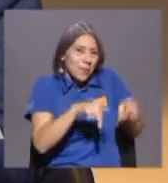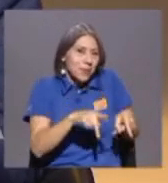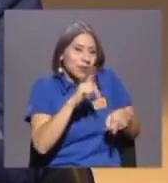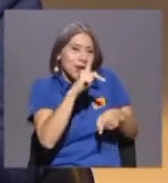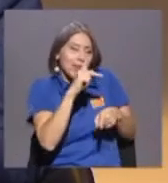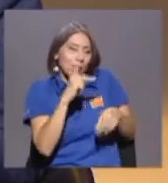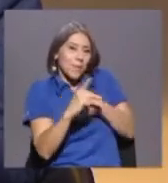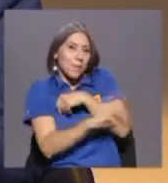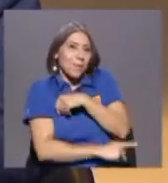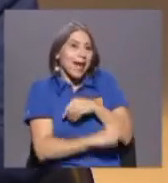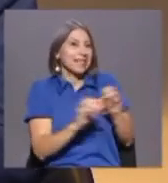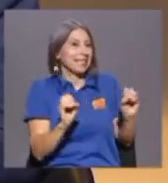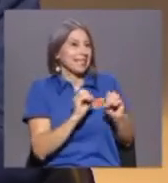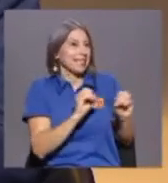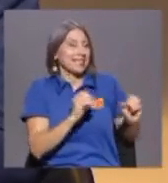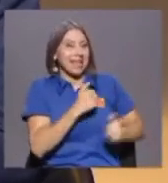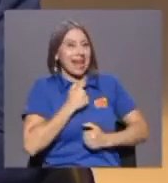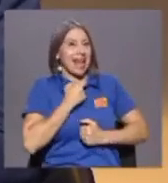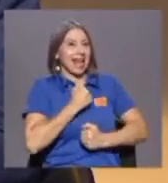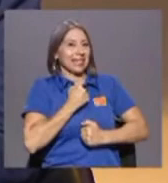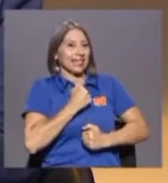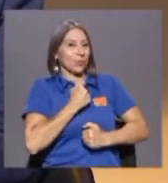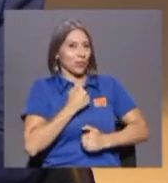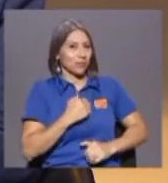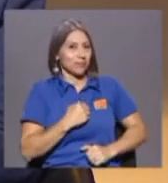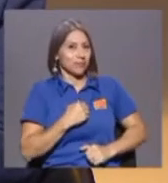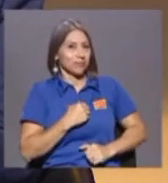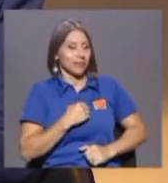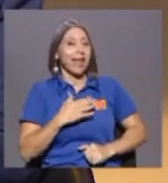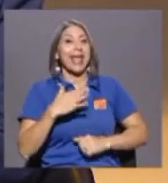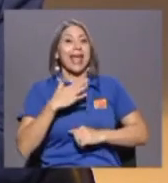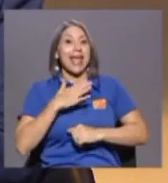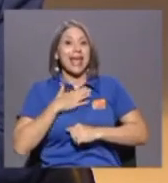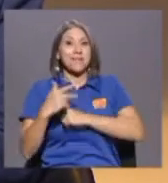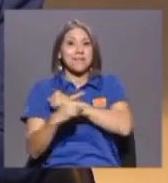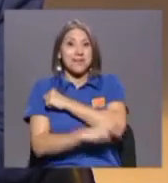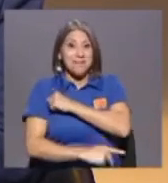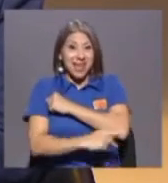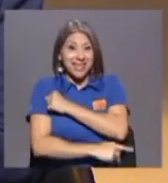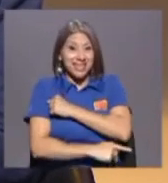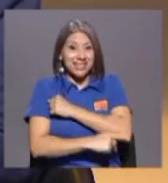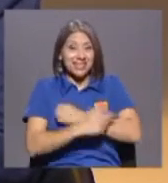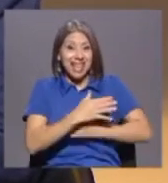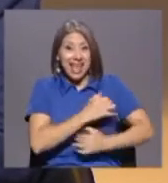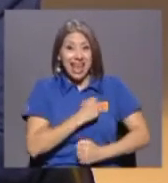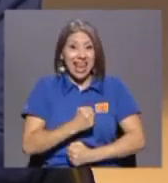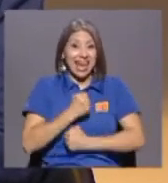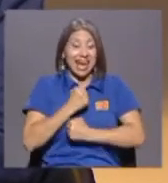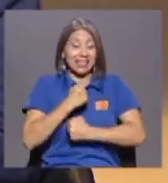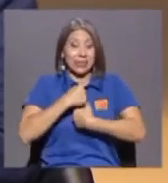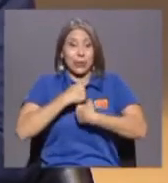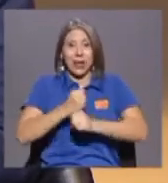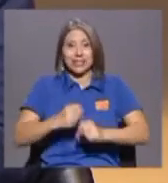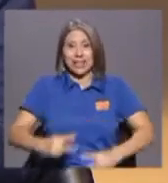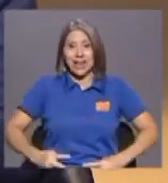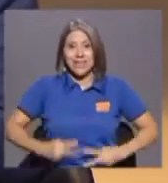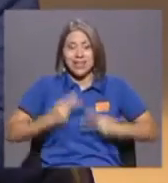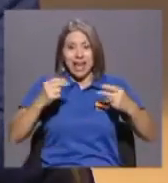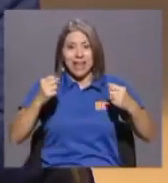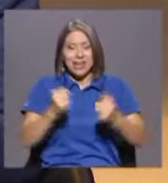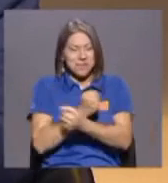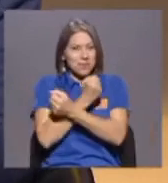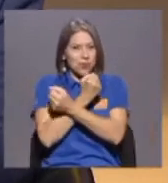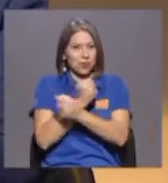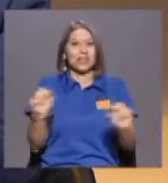ejército. En mi país, el ejército nos hace la vida imposible. Embajador era.